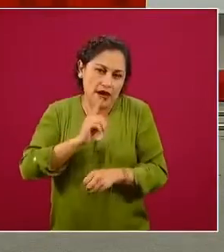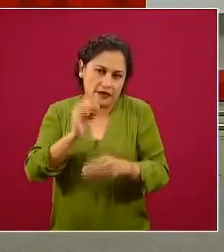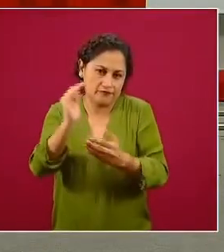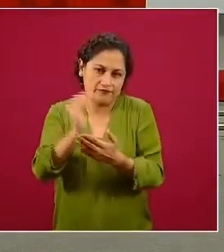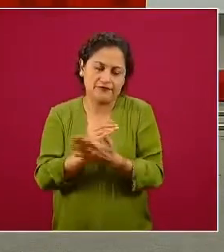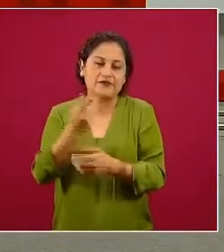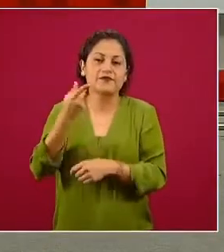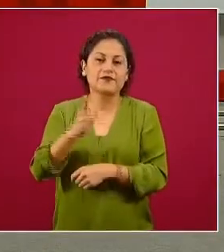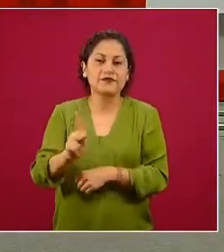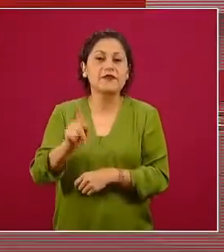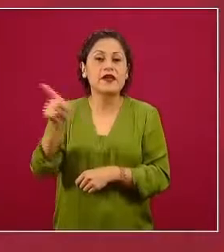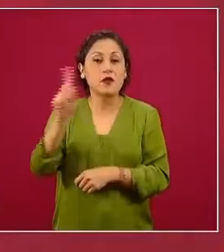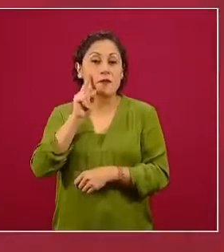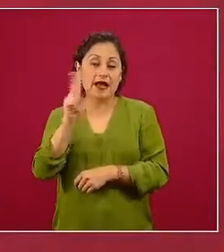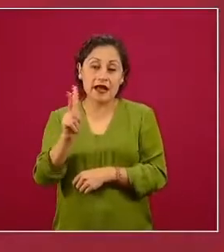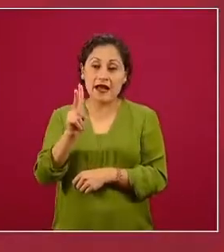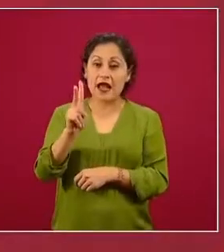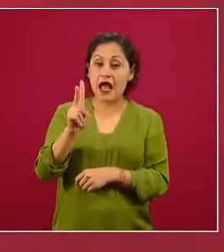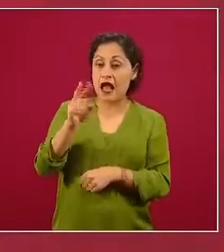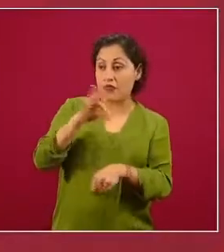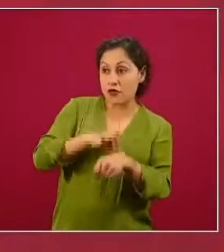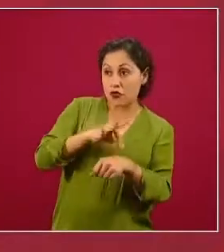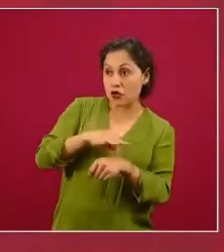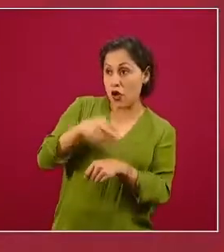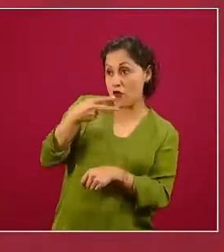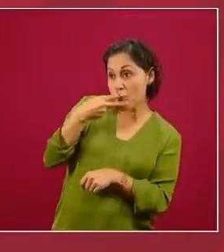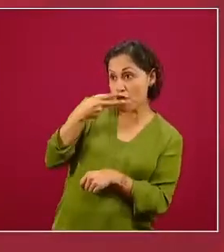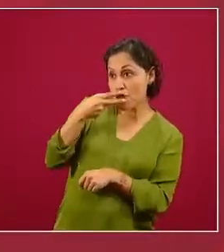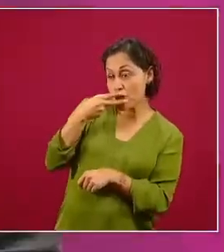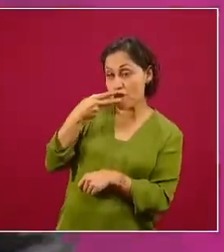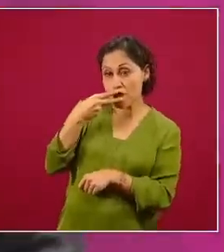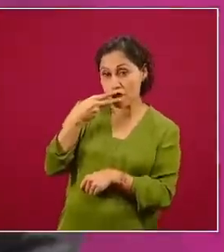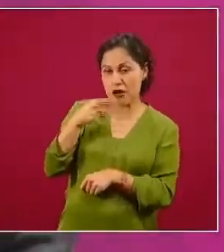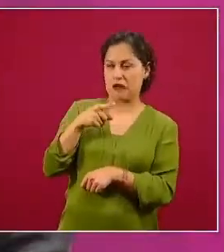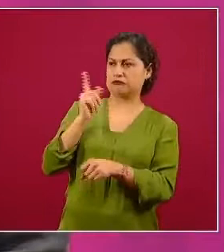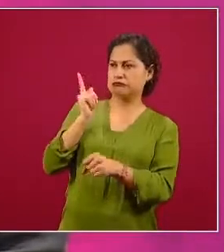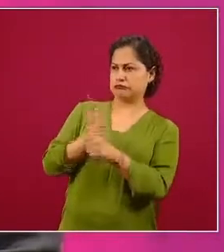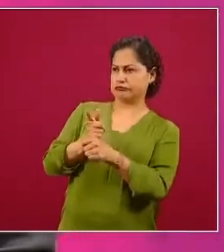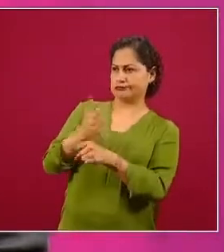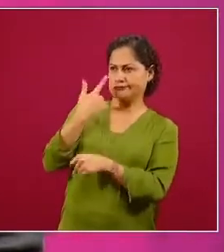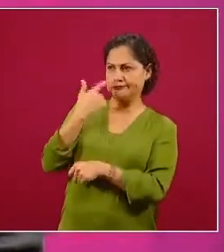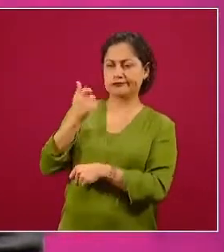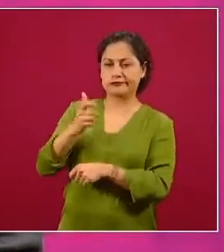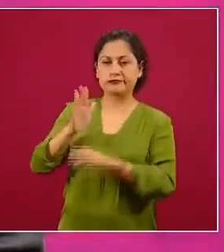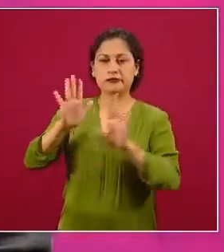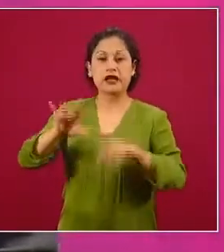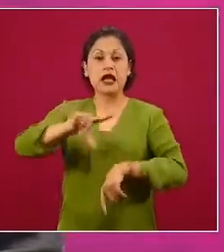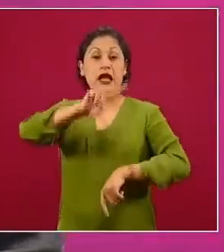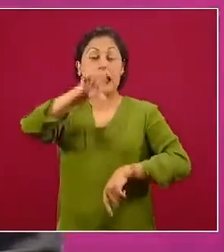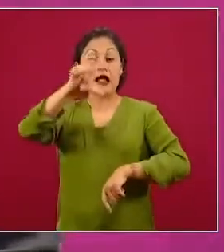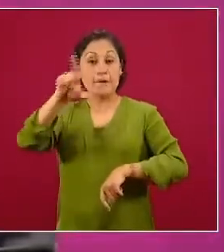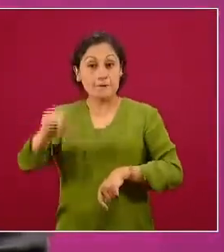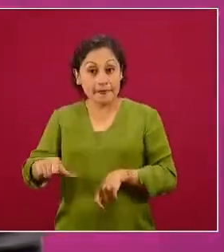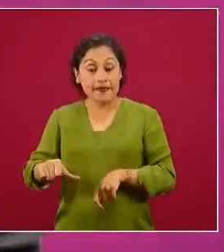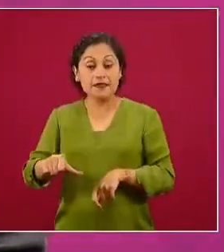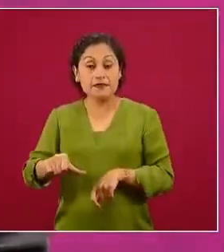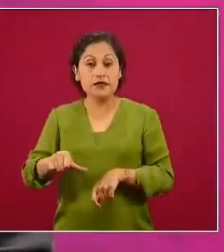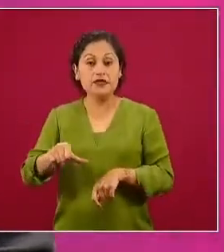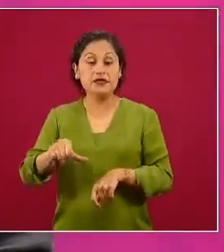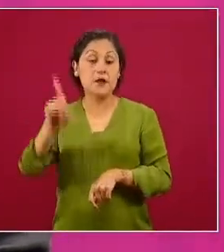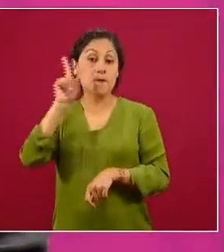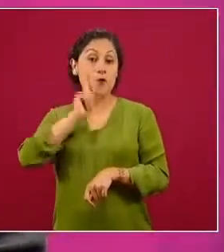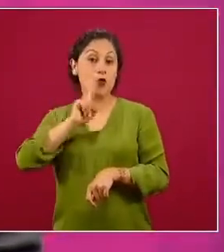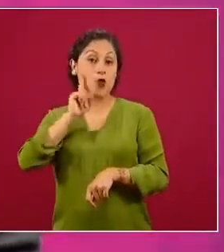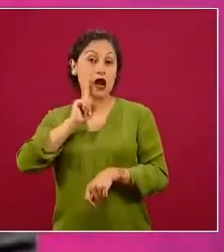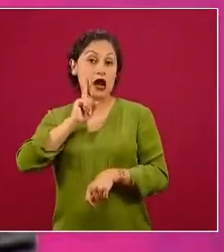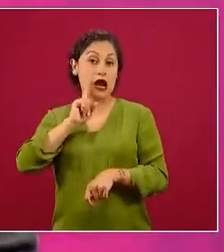demás. Por cierto, después la epidemia del tabaquismo se trasladó a las mujeres y tuvo un enorme impacto después de haber